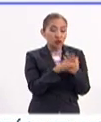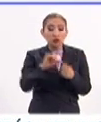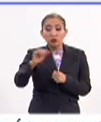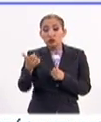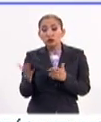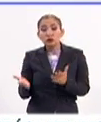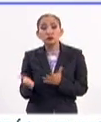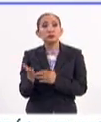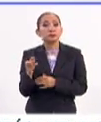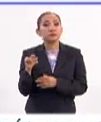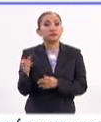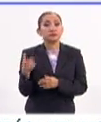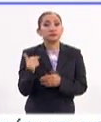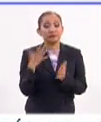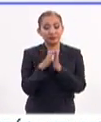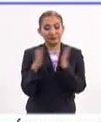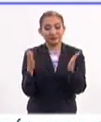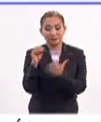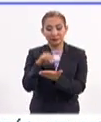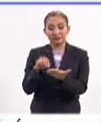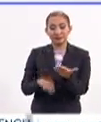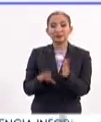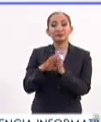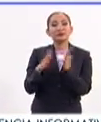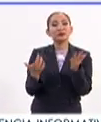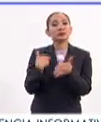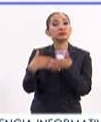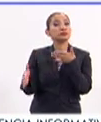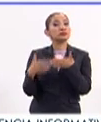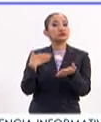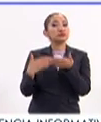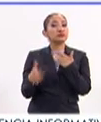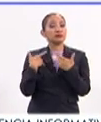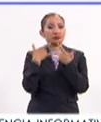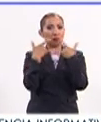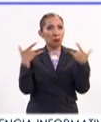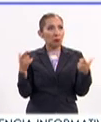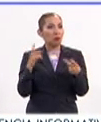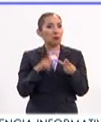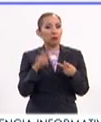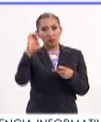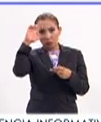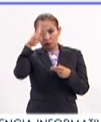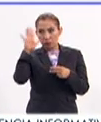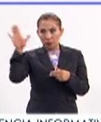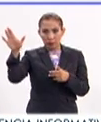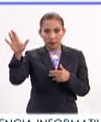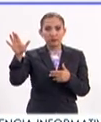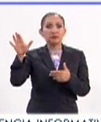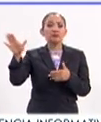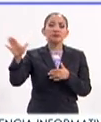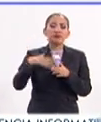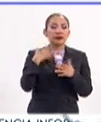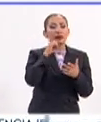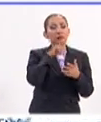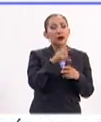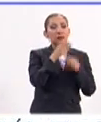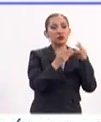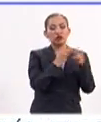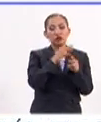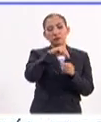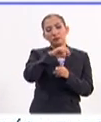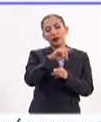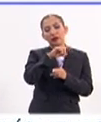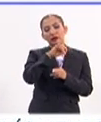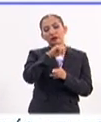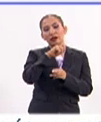da a la publicación de obras de vanguardia de historia europea, la publicación del mundo mediterráneo